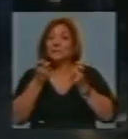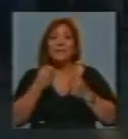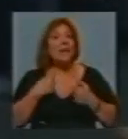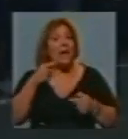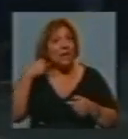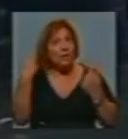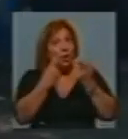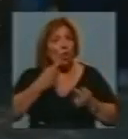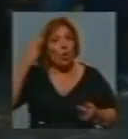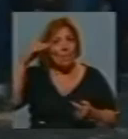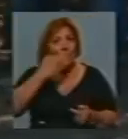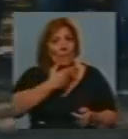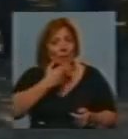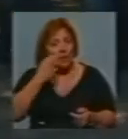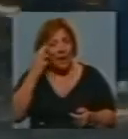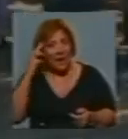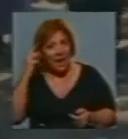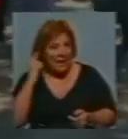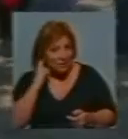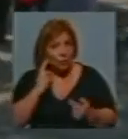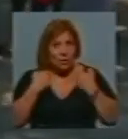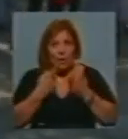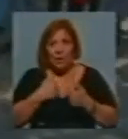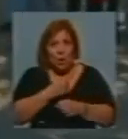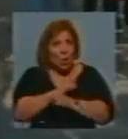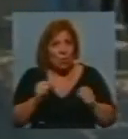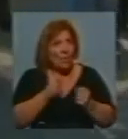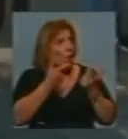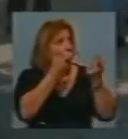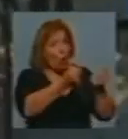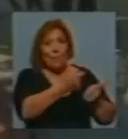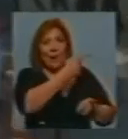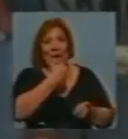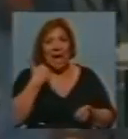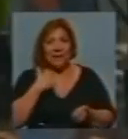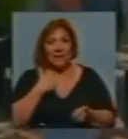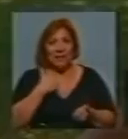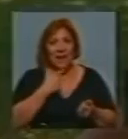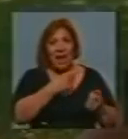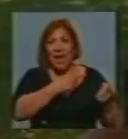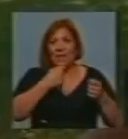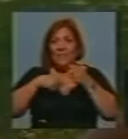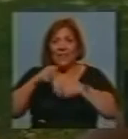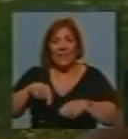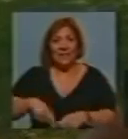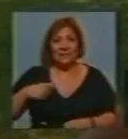al estar hoy sin la posibilidad de comprar mercadería en Argentina y revenderla en Salto. Acá hay un problema social en Salto,